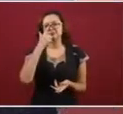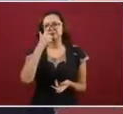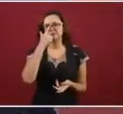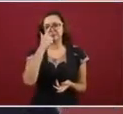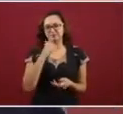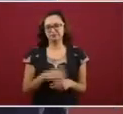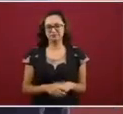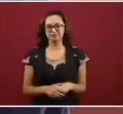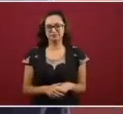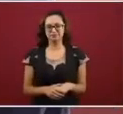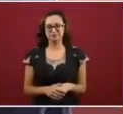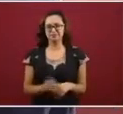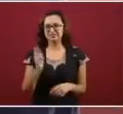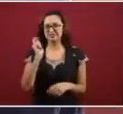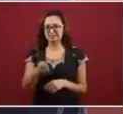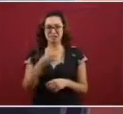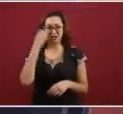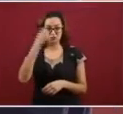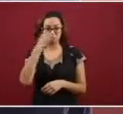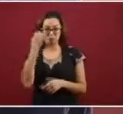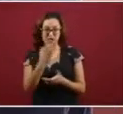entren los reprobados,